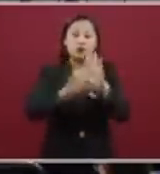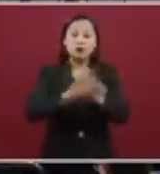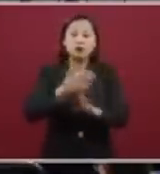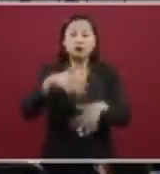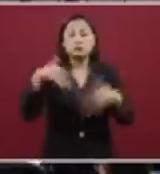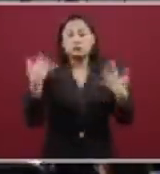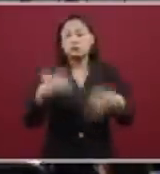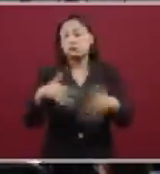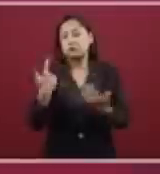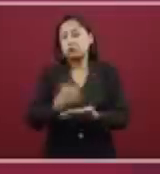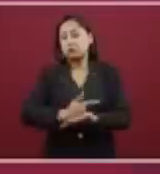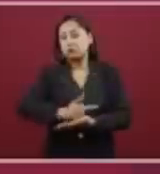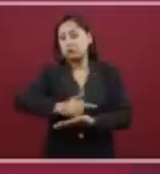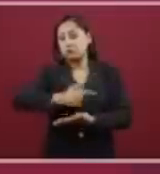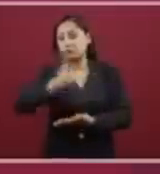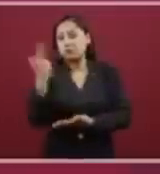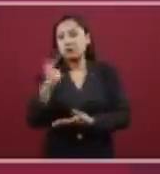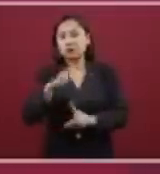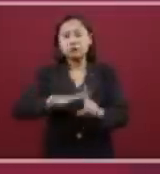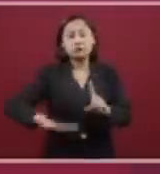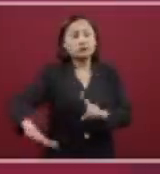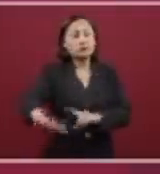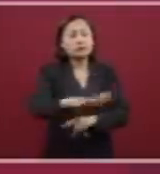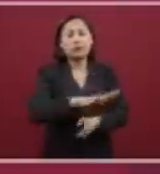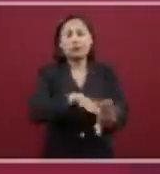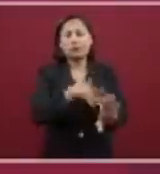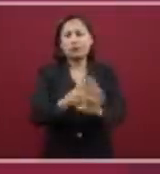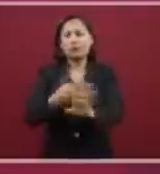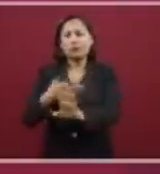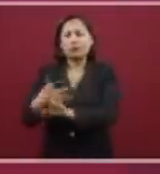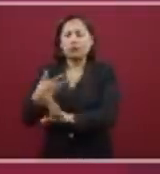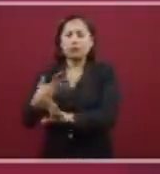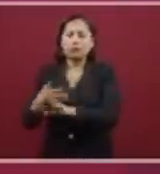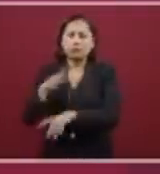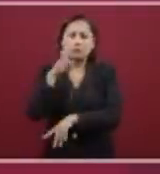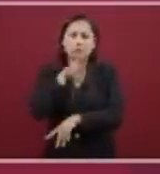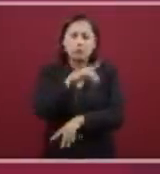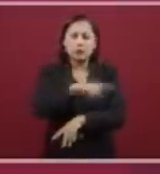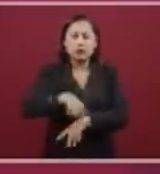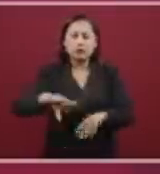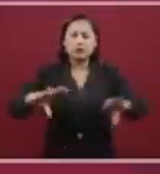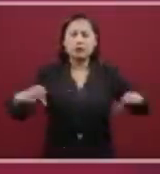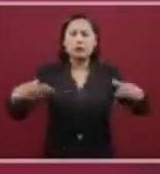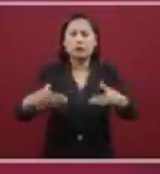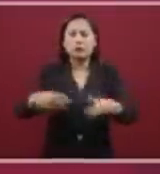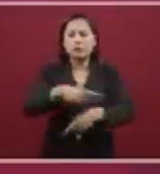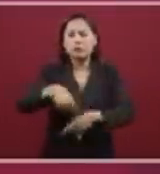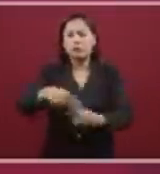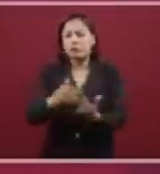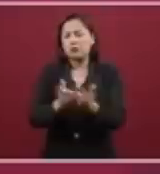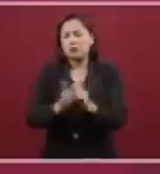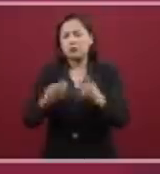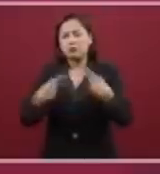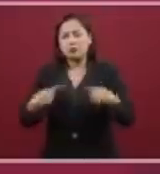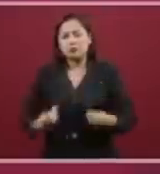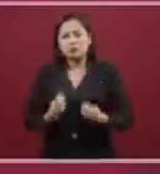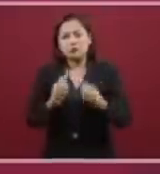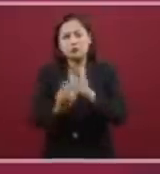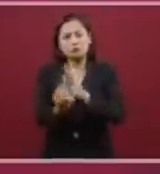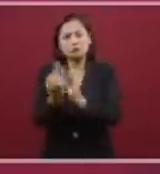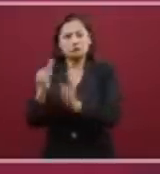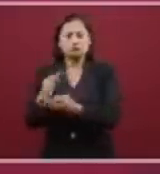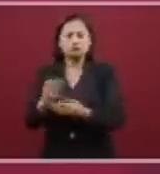la de las nuevas formas de convivencia social en estas nuevas comunidades reiteramos que por sí